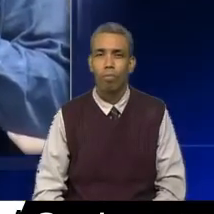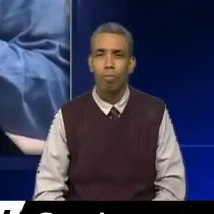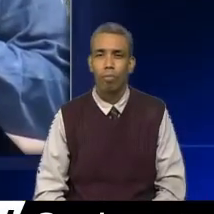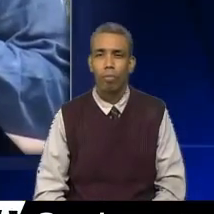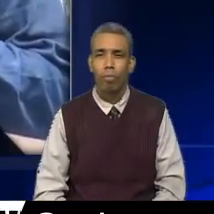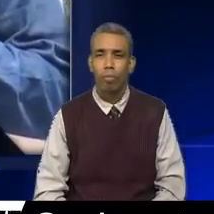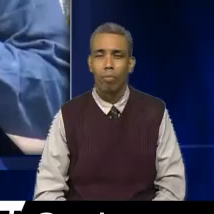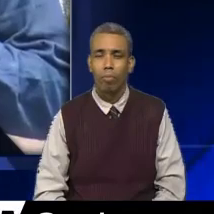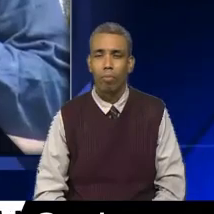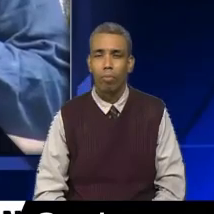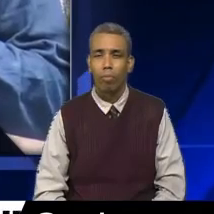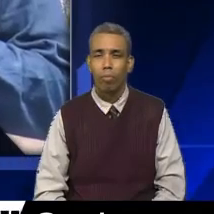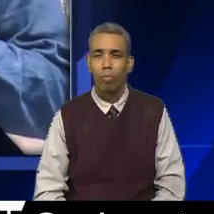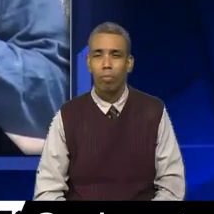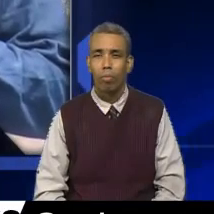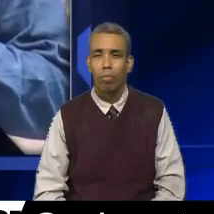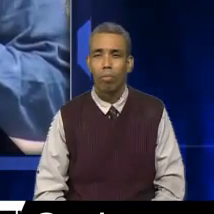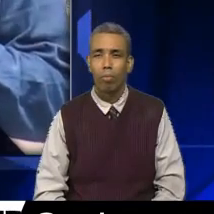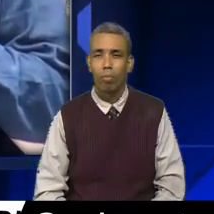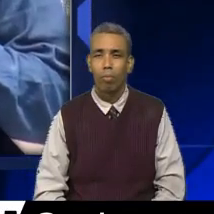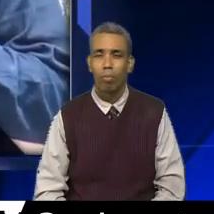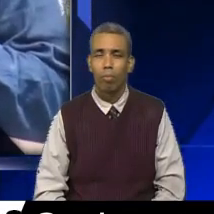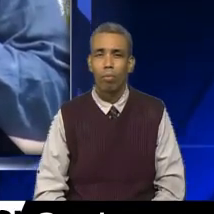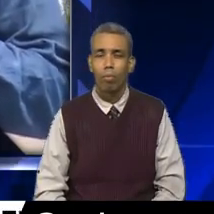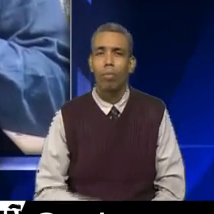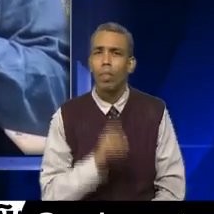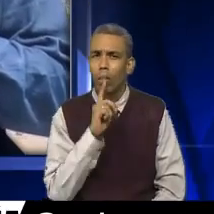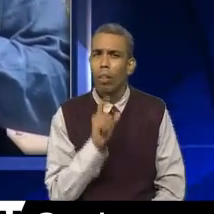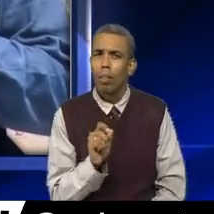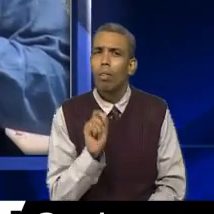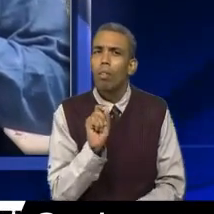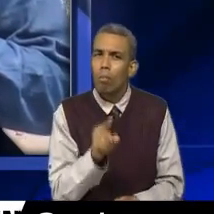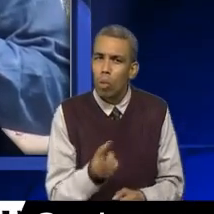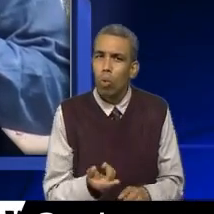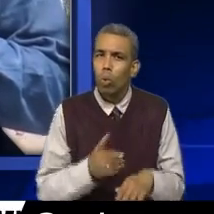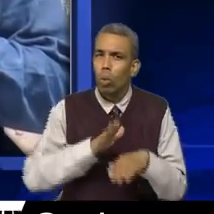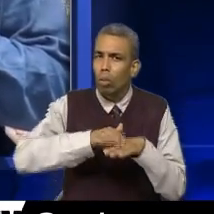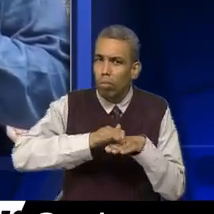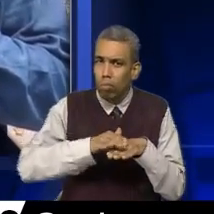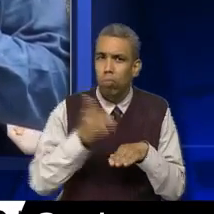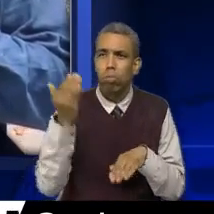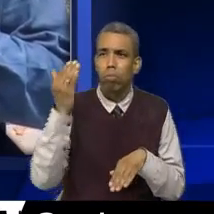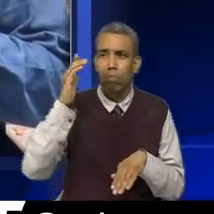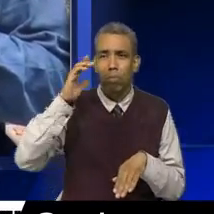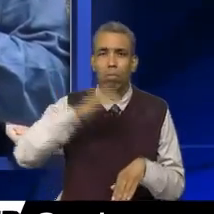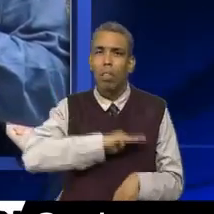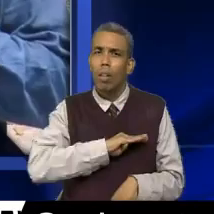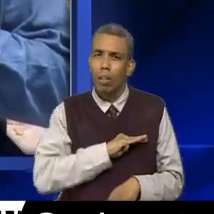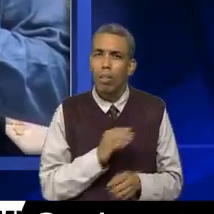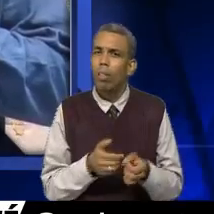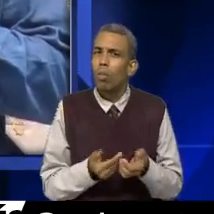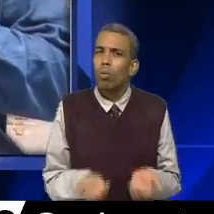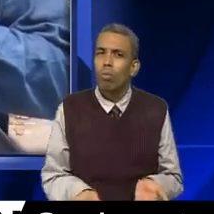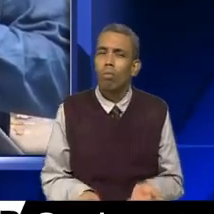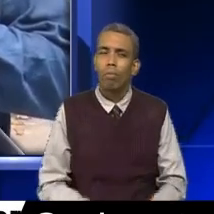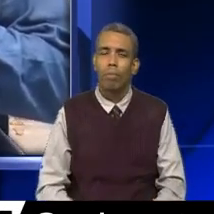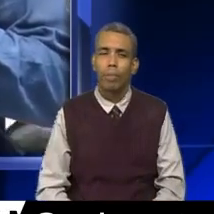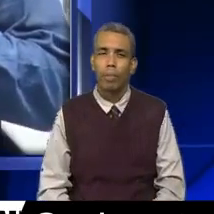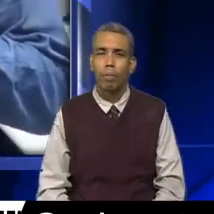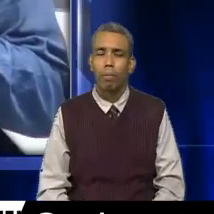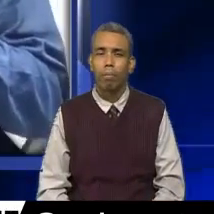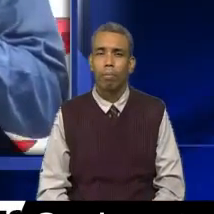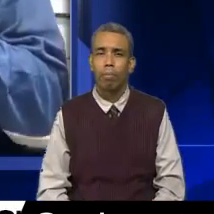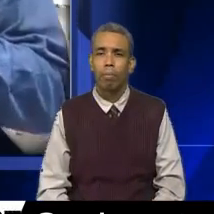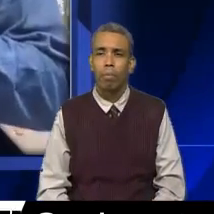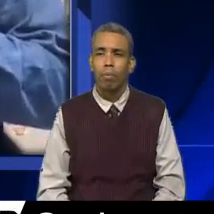William, también debemos preguntarle cuál es ese llamado que usted hace a los entes competentes en Barranca Bermeja. Pues el llamado que le